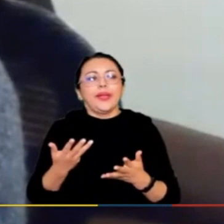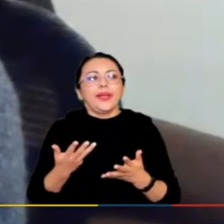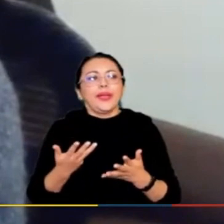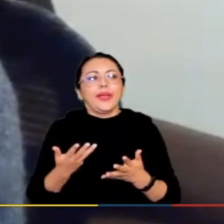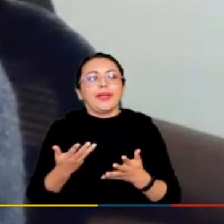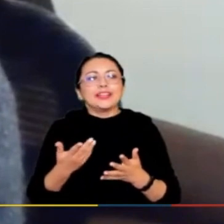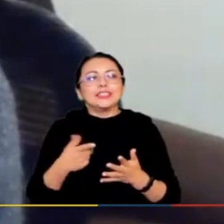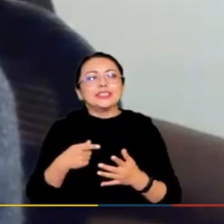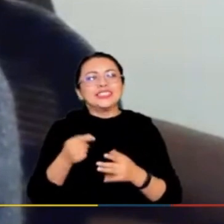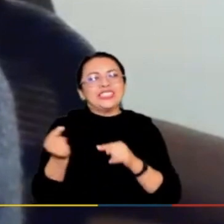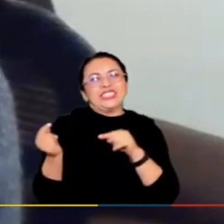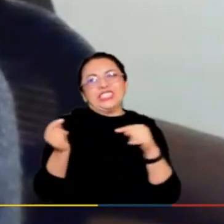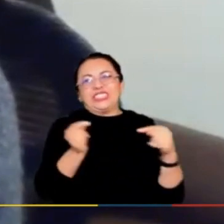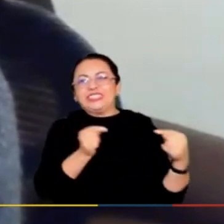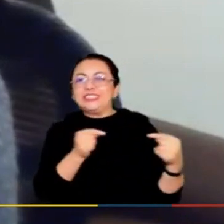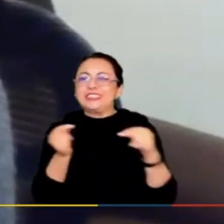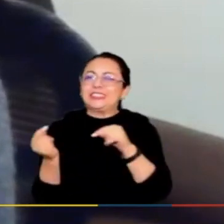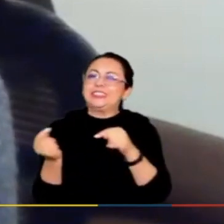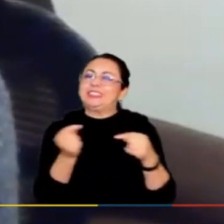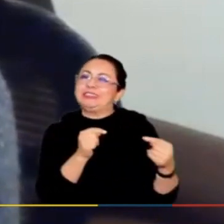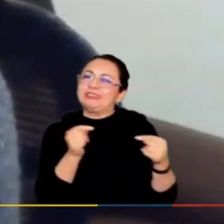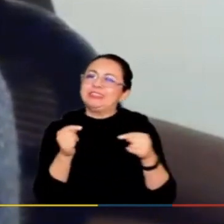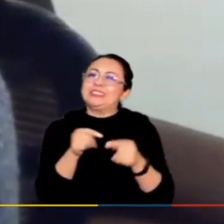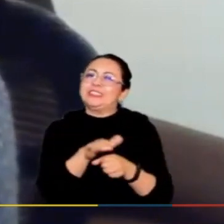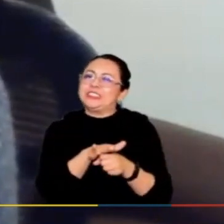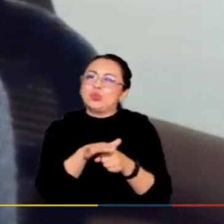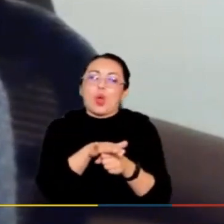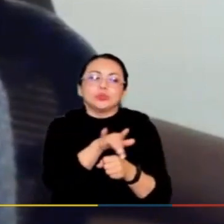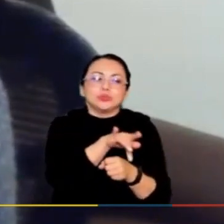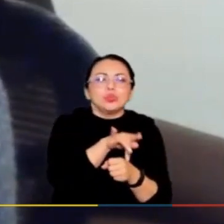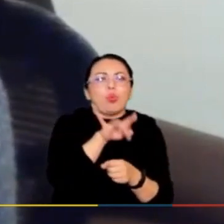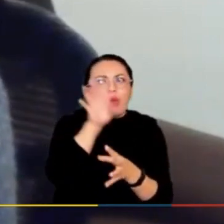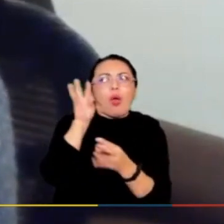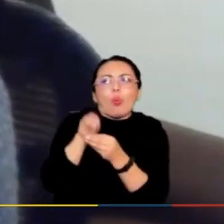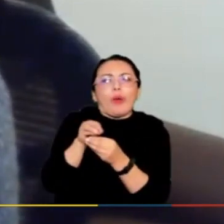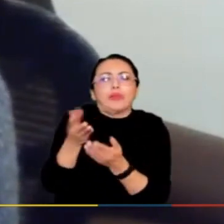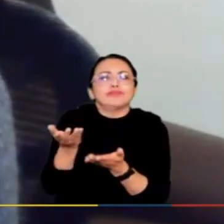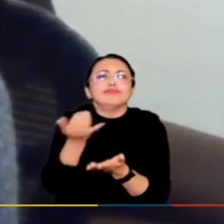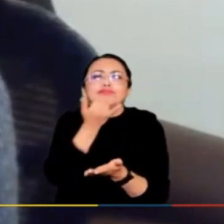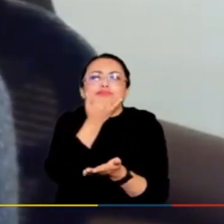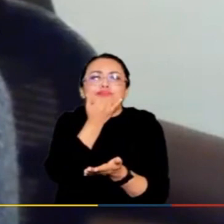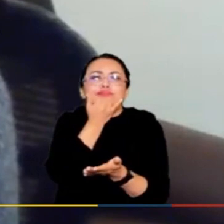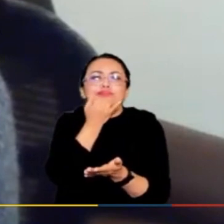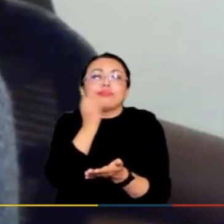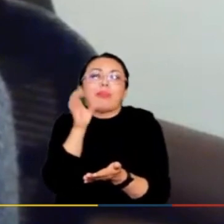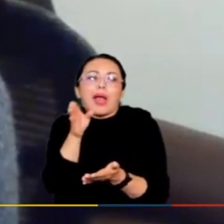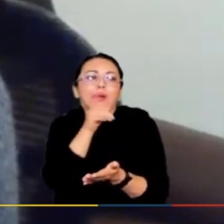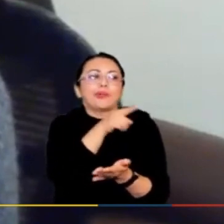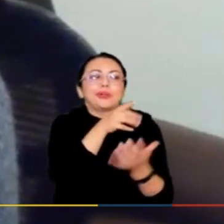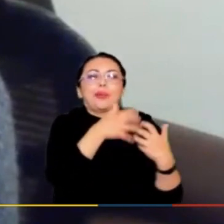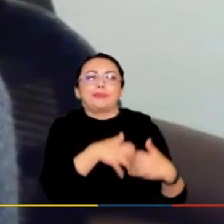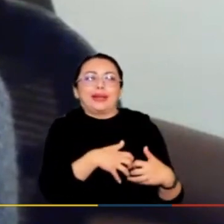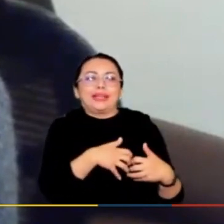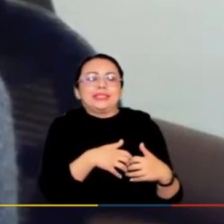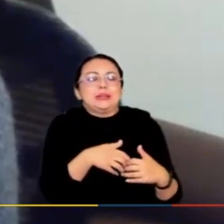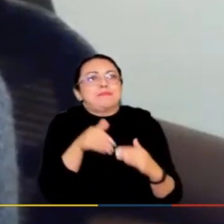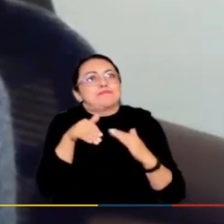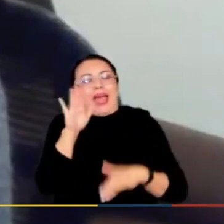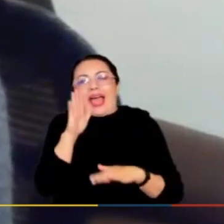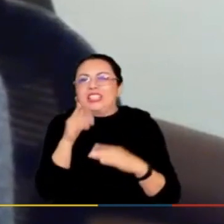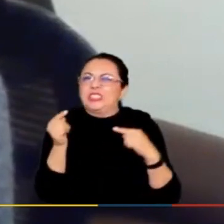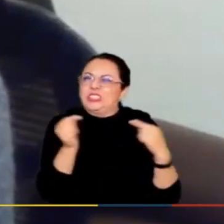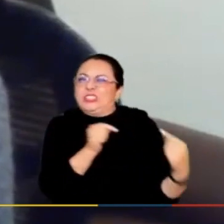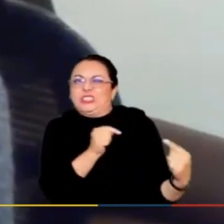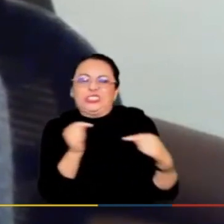la tensión de la operación contractual versus el banco comercial pues aumenta. Entonces,